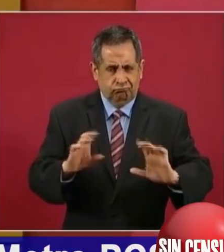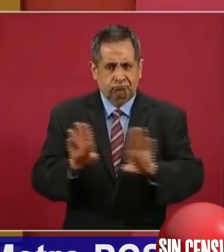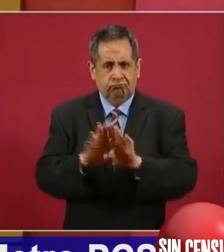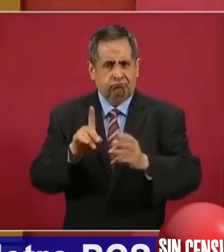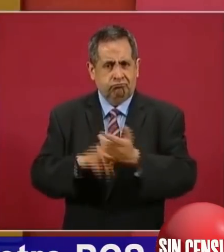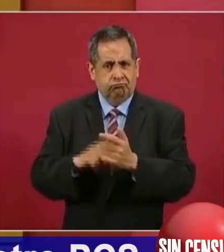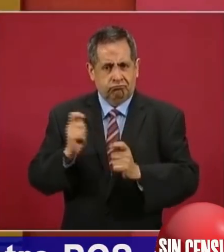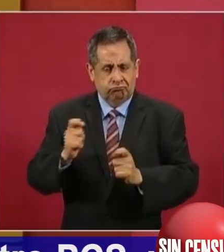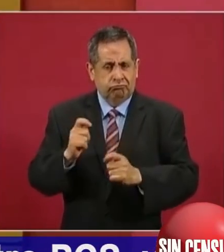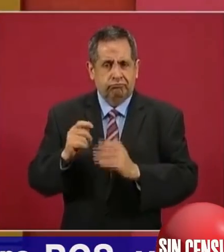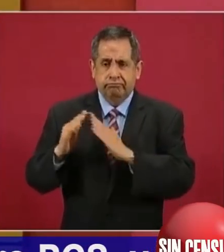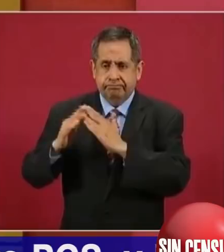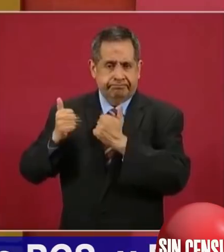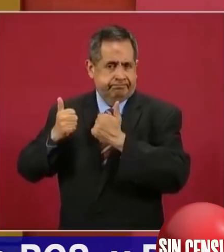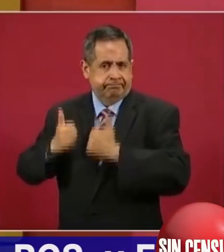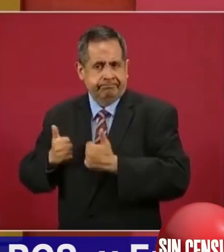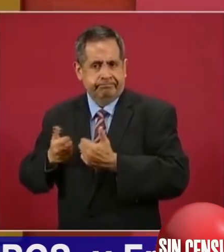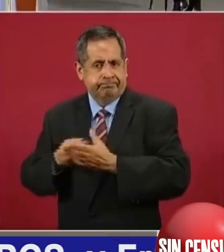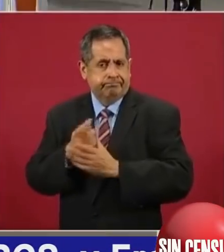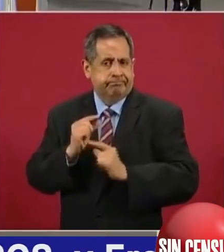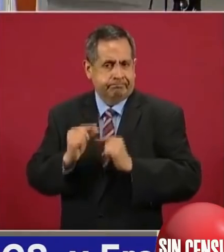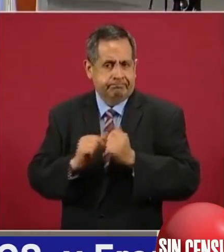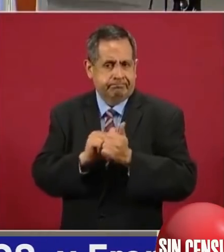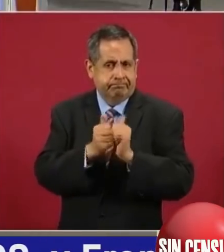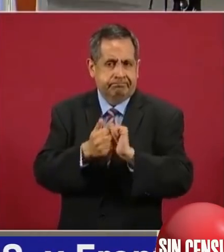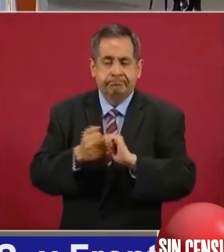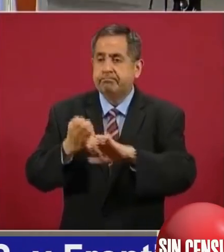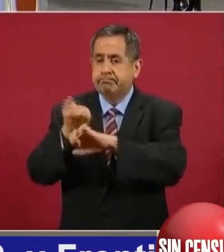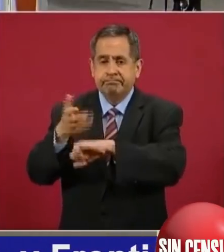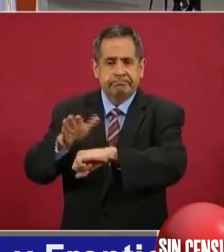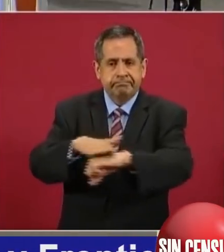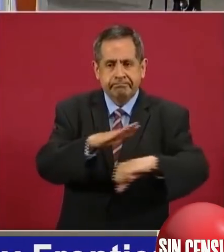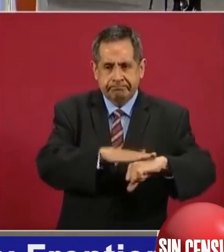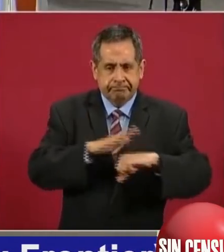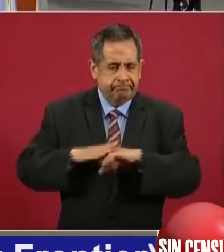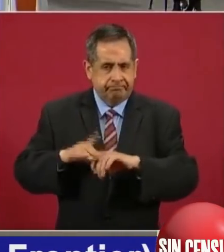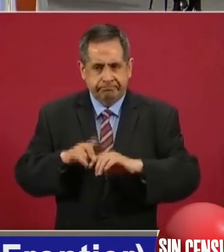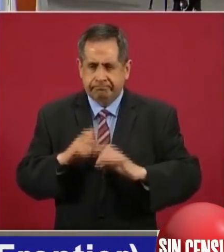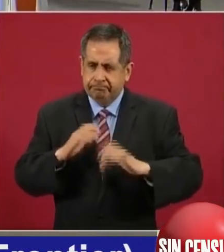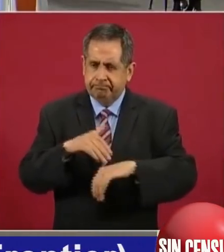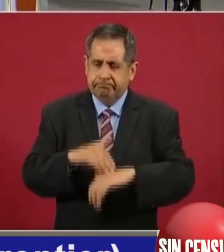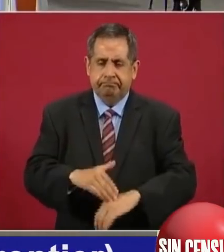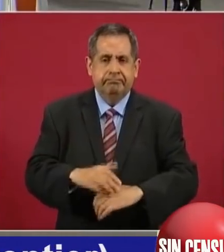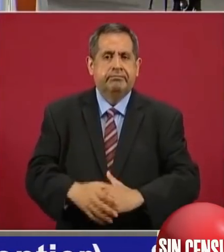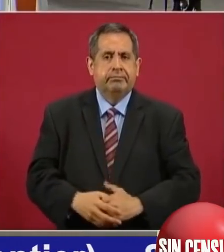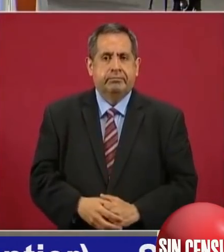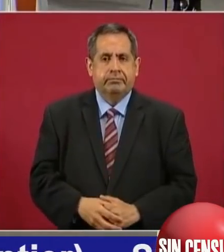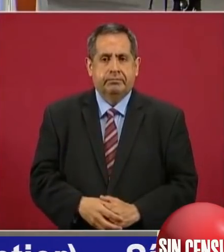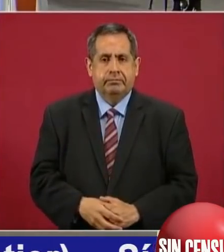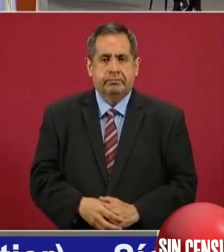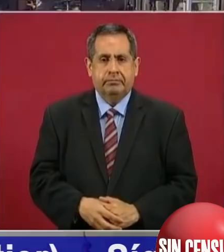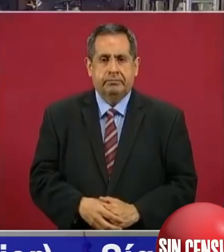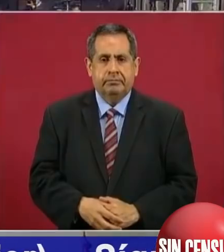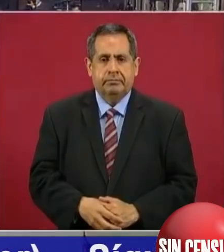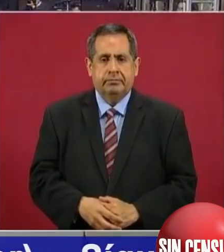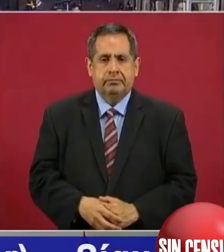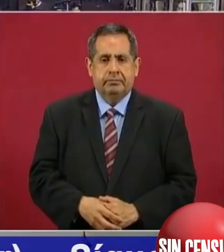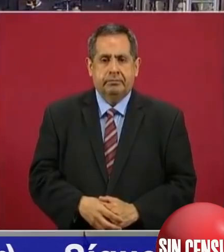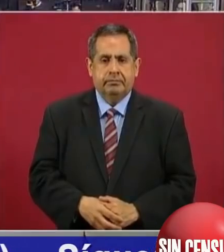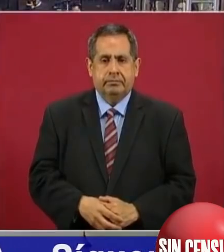el desconfinamiento y atendiendo a las indicaciones de las autoridades sanitarias estatales. Esto es todo, presidente.